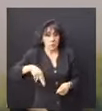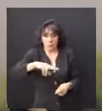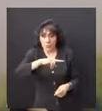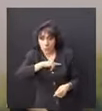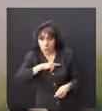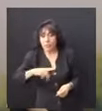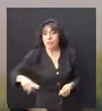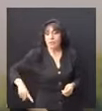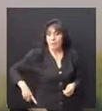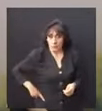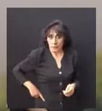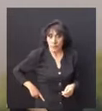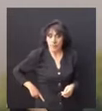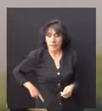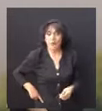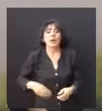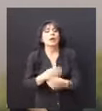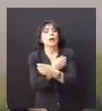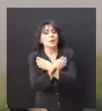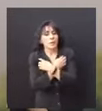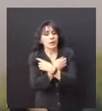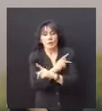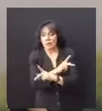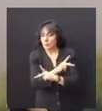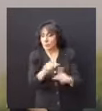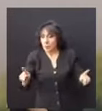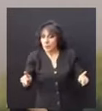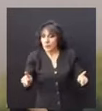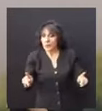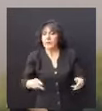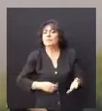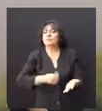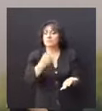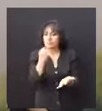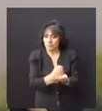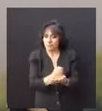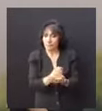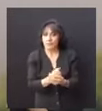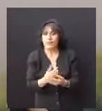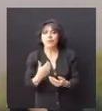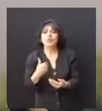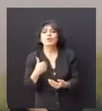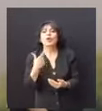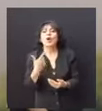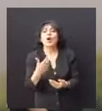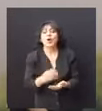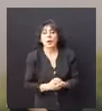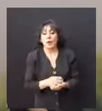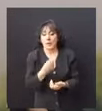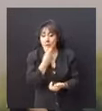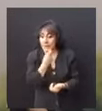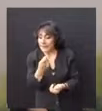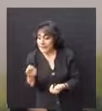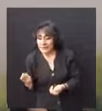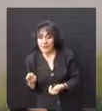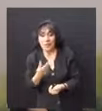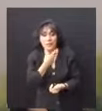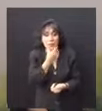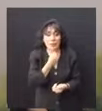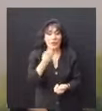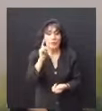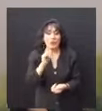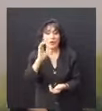ahora les propongo que todas las niñas y niños de Chalco tengan su beca